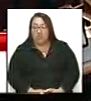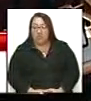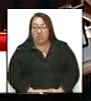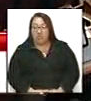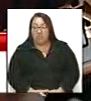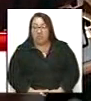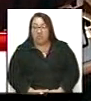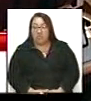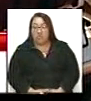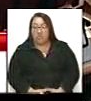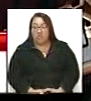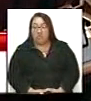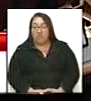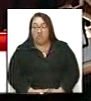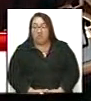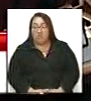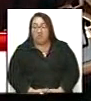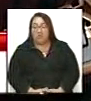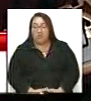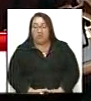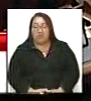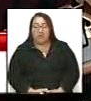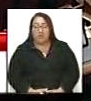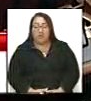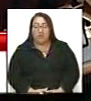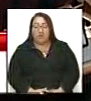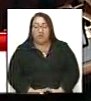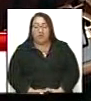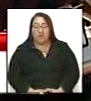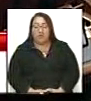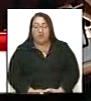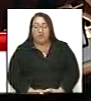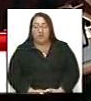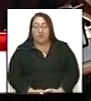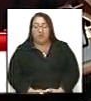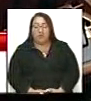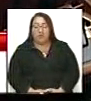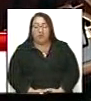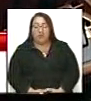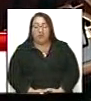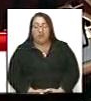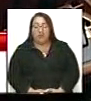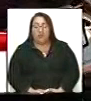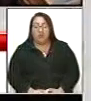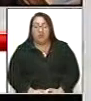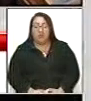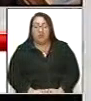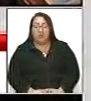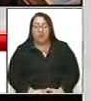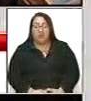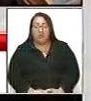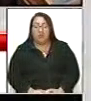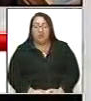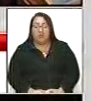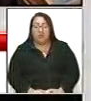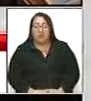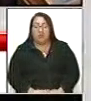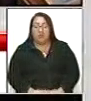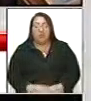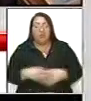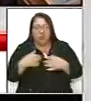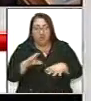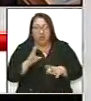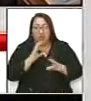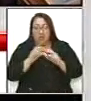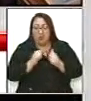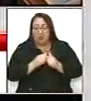Agenda. Los que estén a favor, correcto. No, votación. No, ya hemos conversado